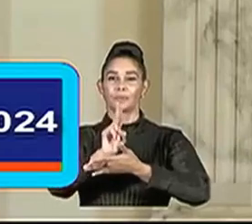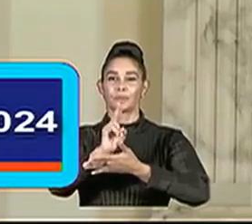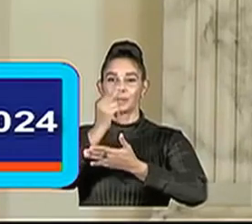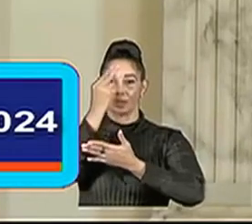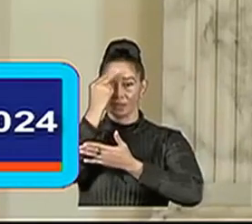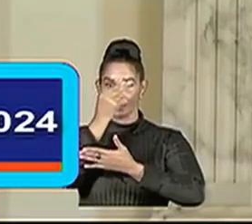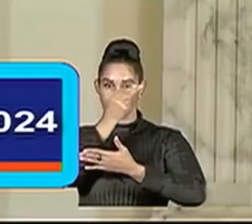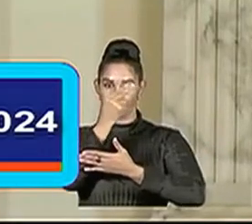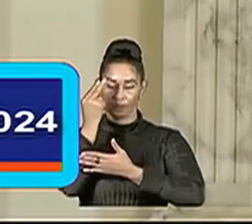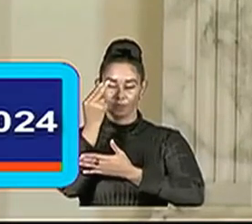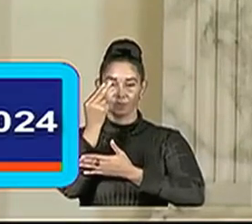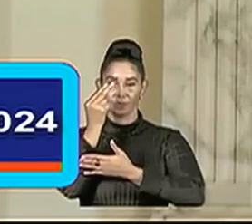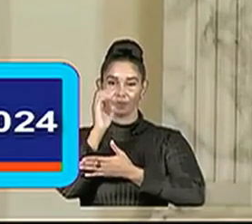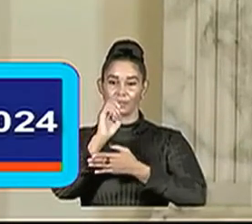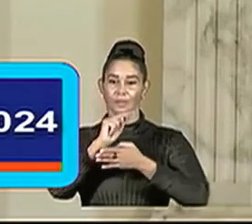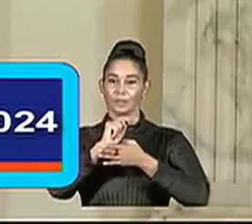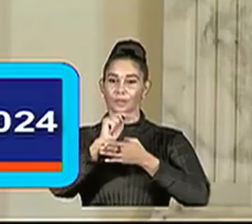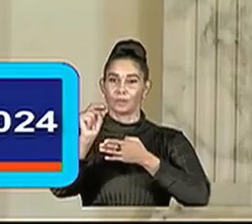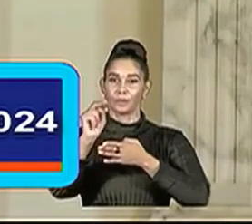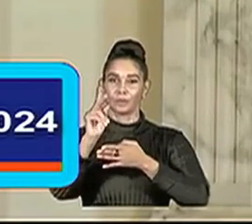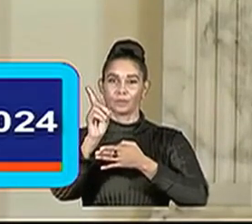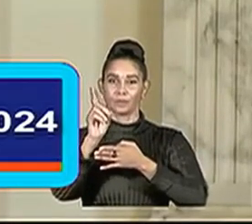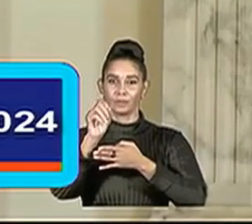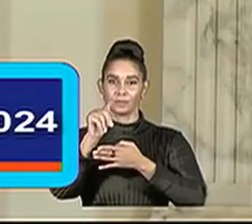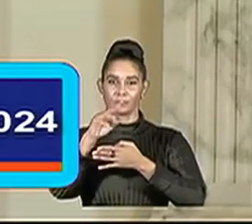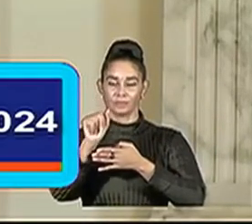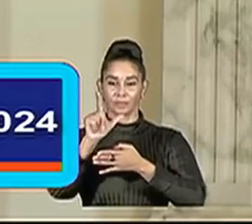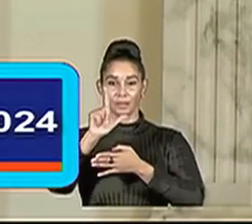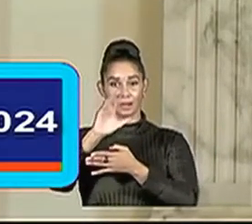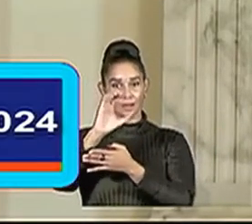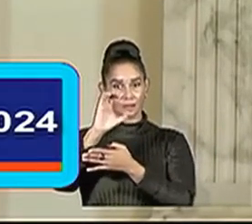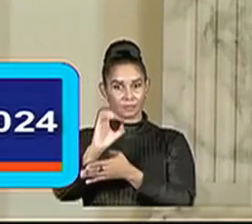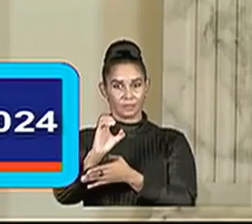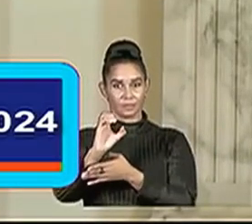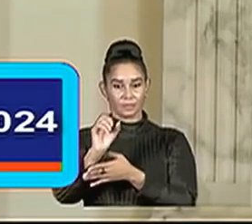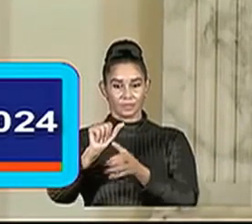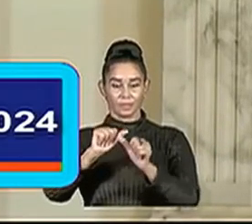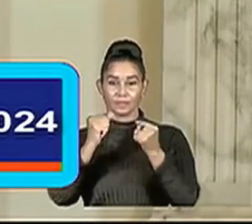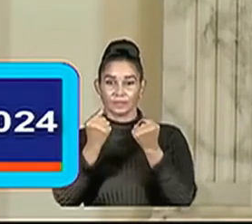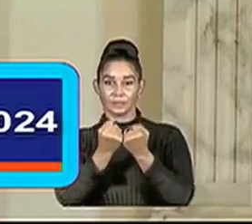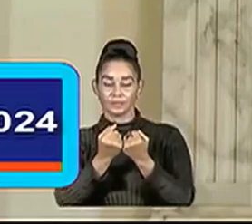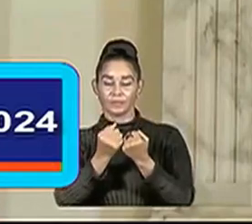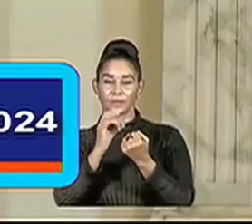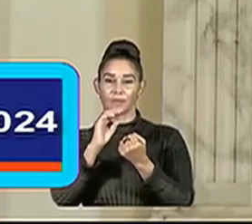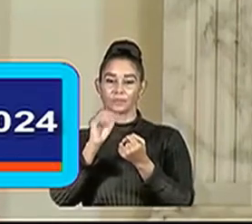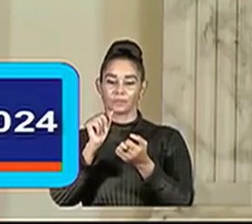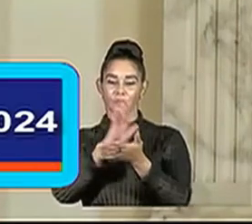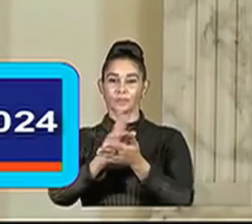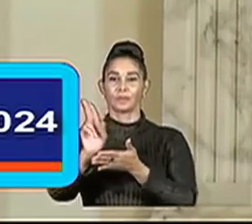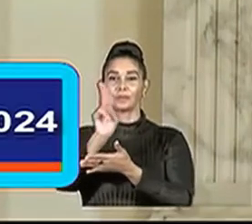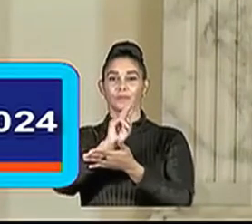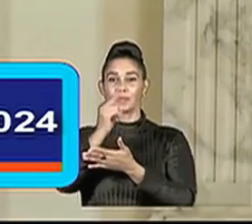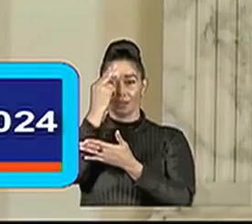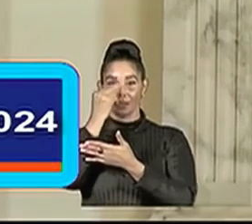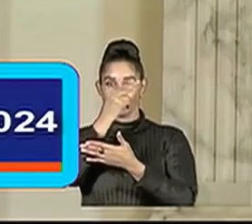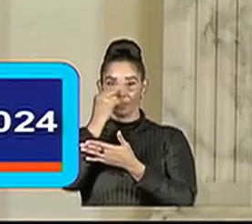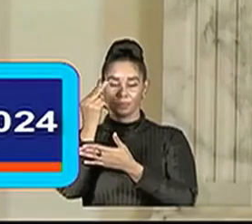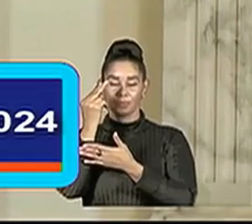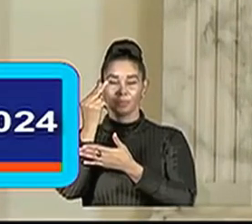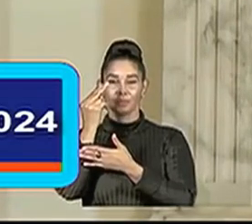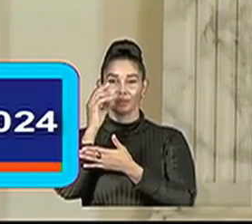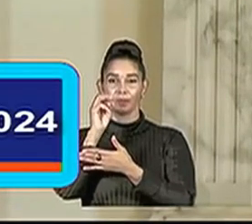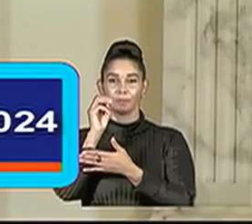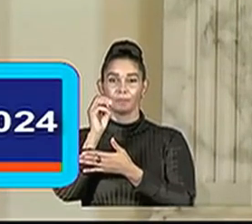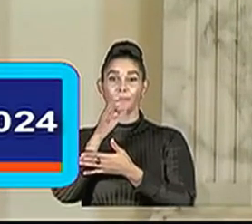Católica Nordestana. Tiene licenciatura en Filosofía de la Universidad Católica Madre y